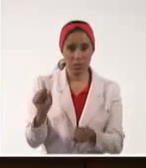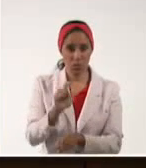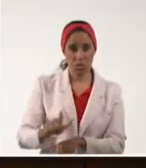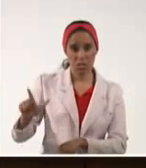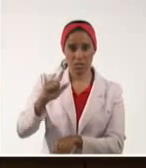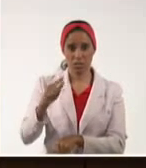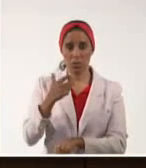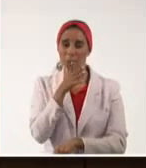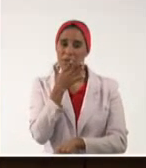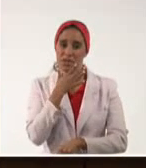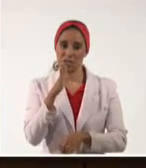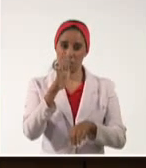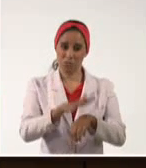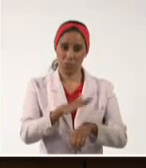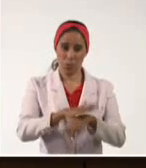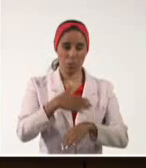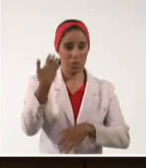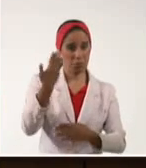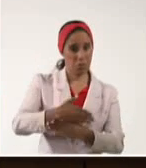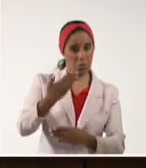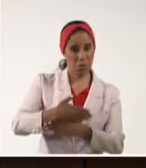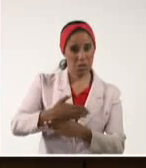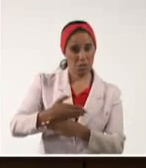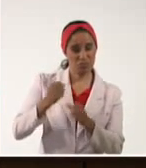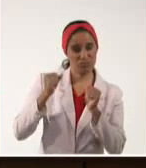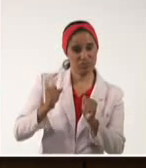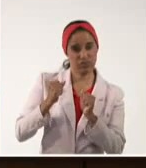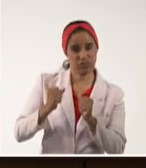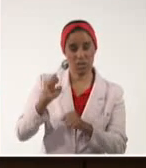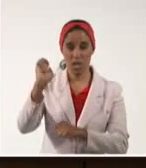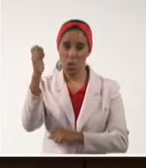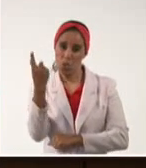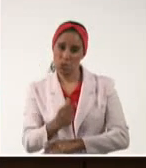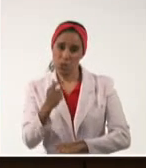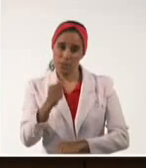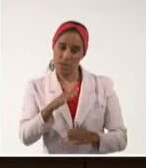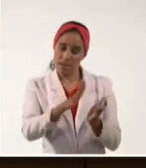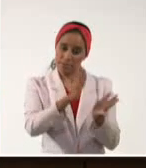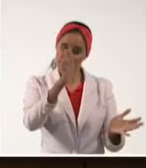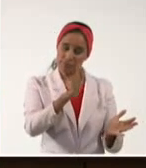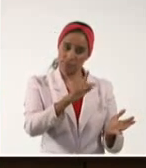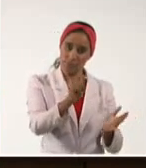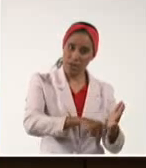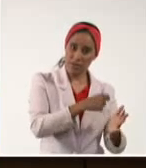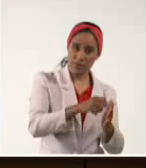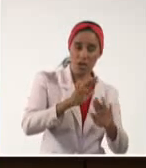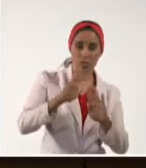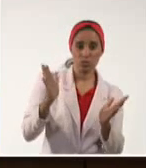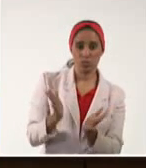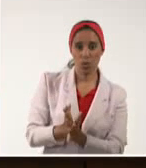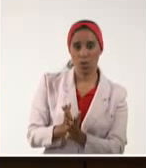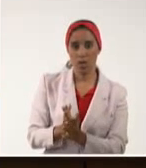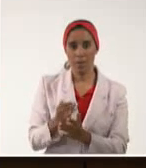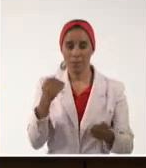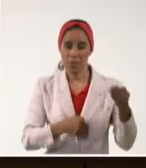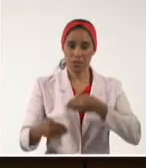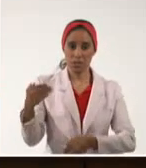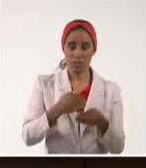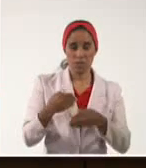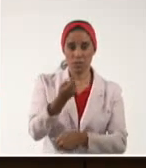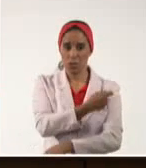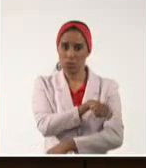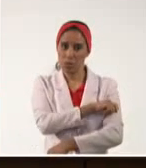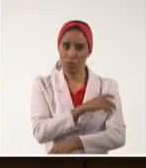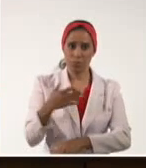con bloqueos recrudecidos, en una economía planificada y en una democracia con participación del pueblo,